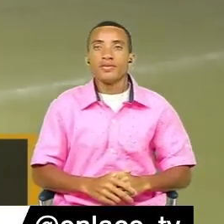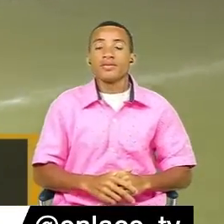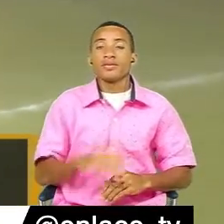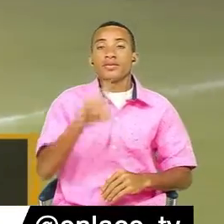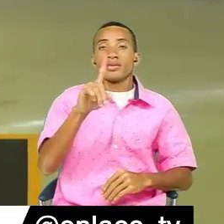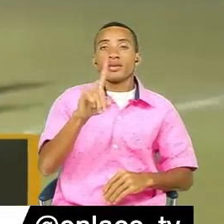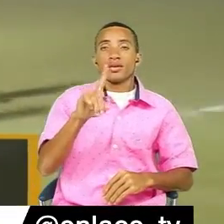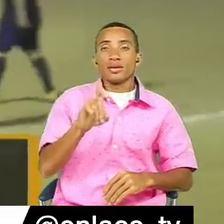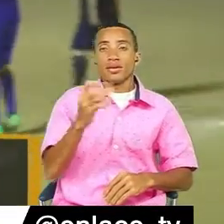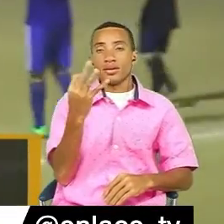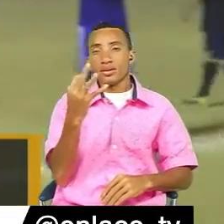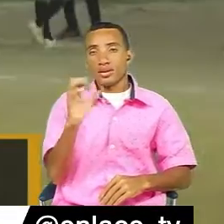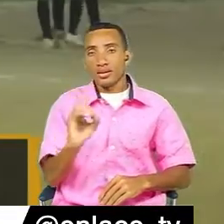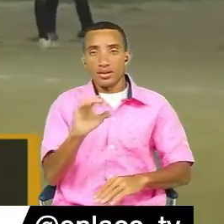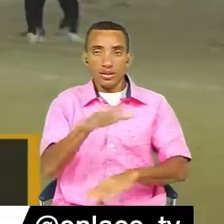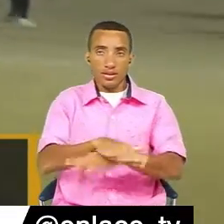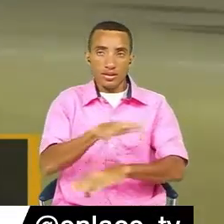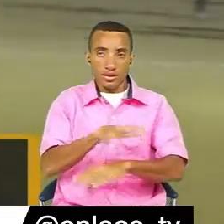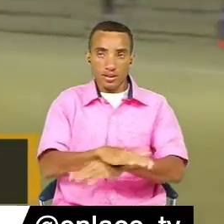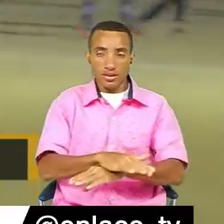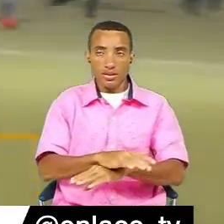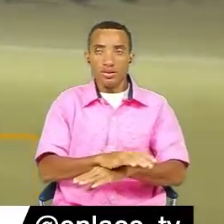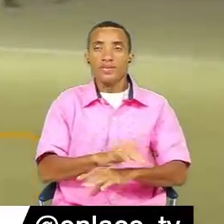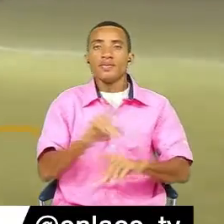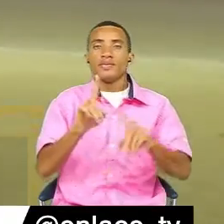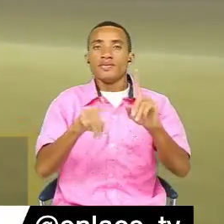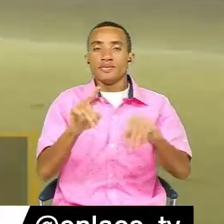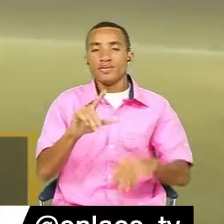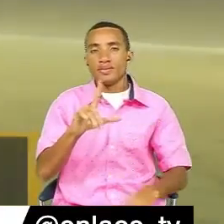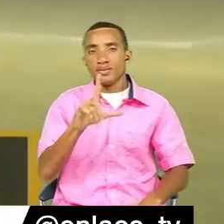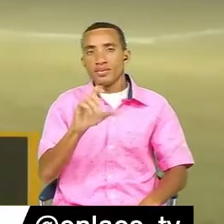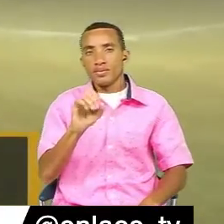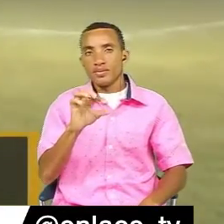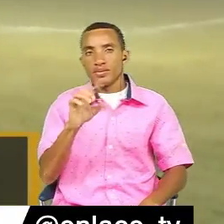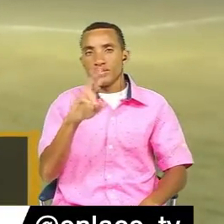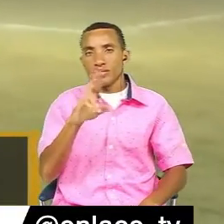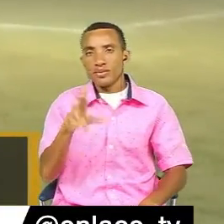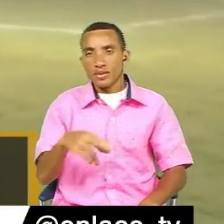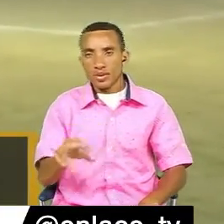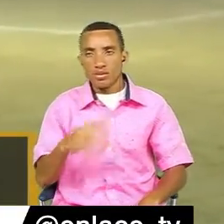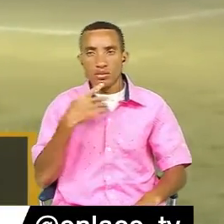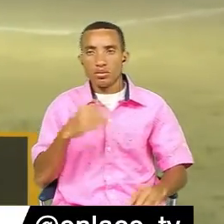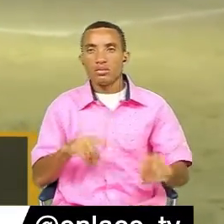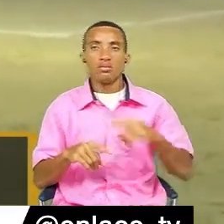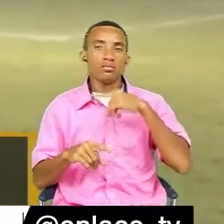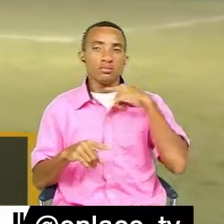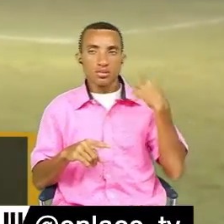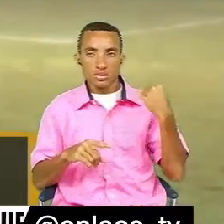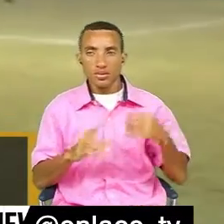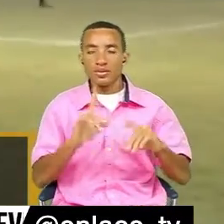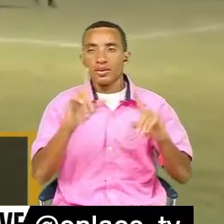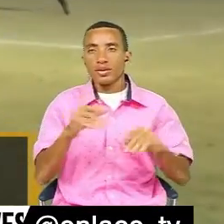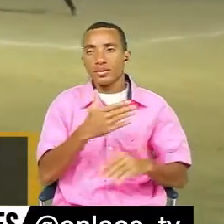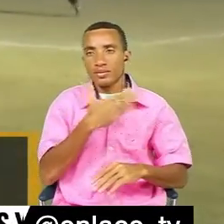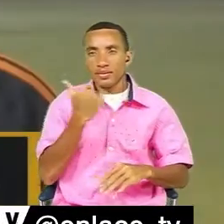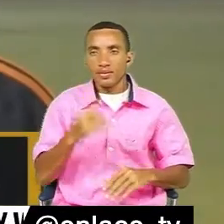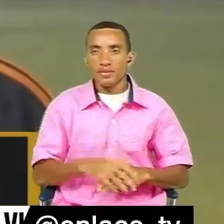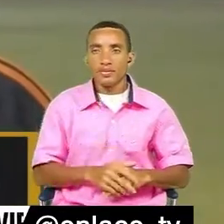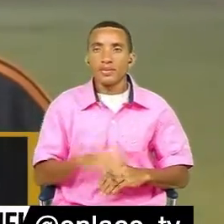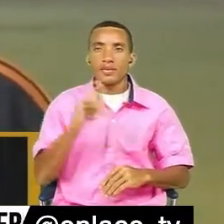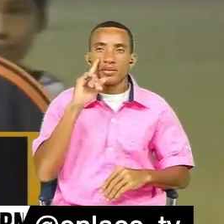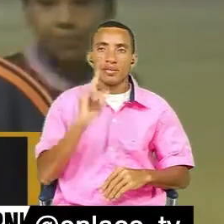6:30 de la tarde comenzó la programación oficial y aunque los López fueron derrotados, se sienten optimistas para meterse dentro de los mejores. Es la primera vez